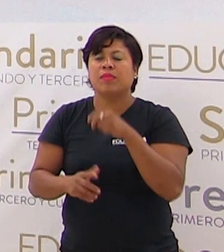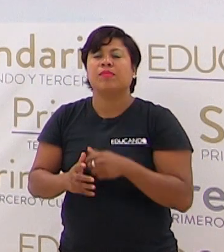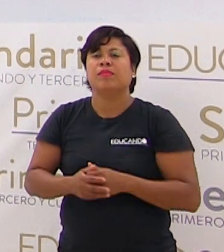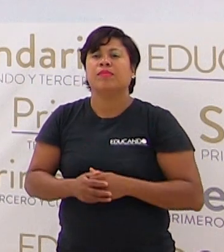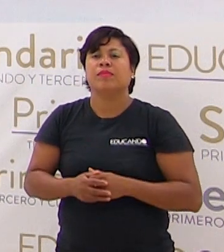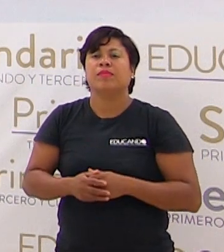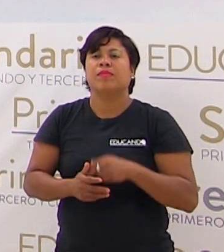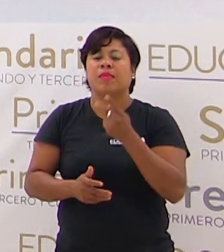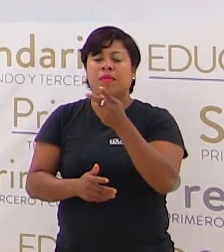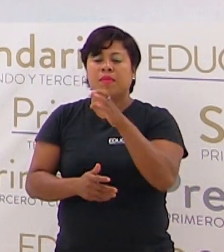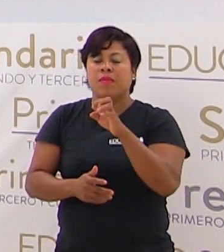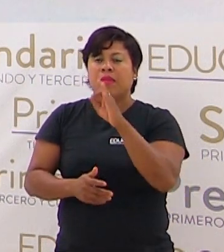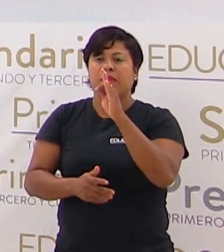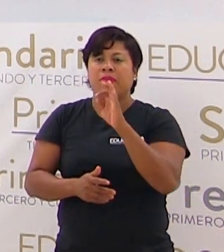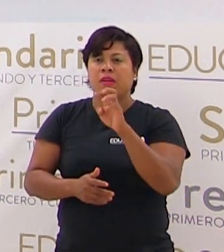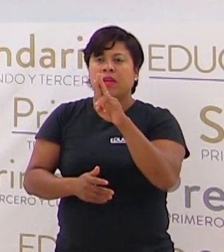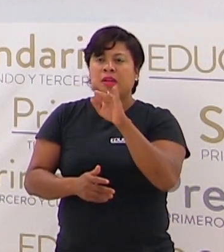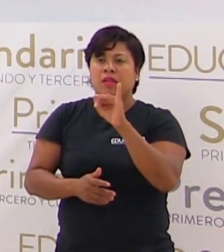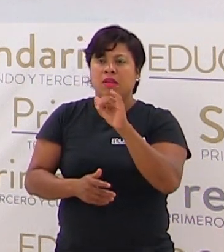verbo